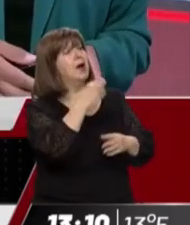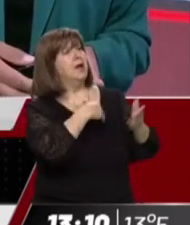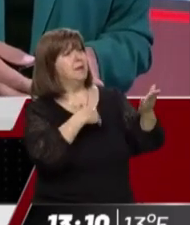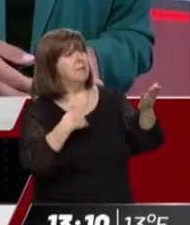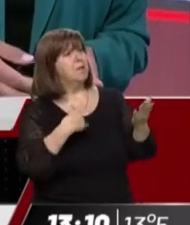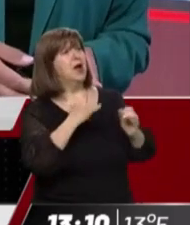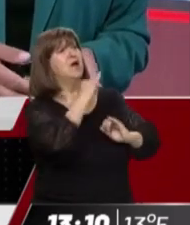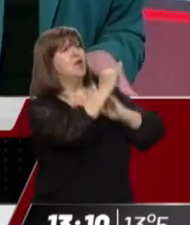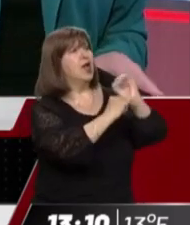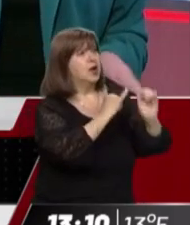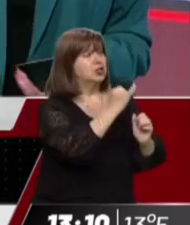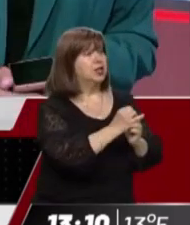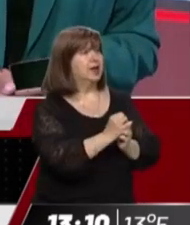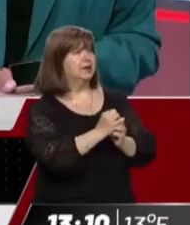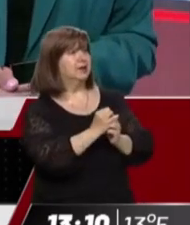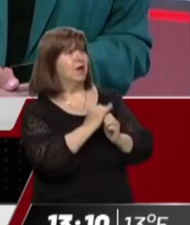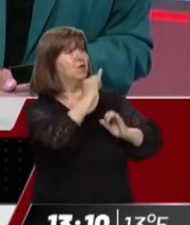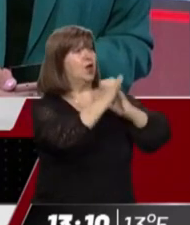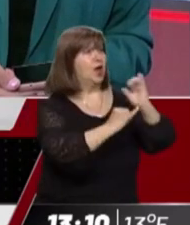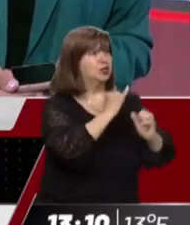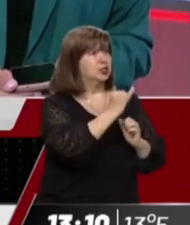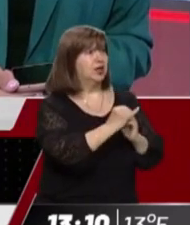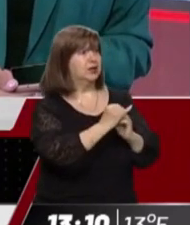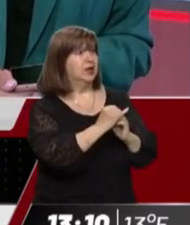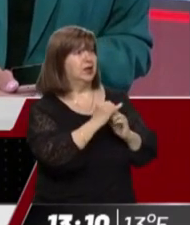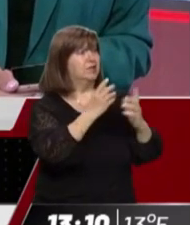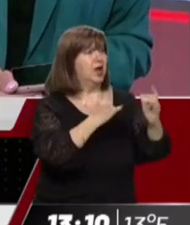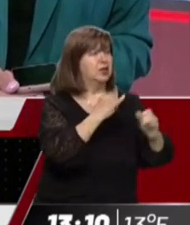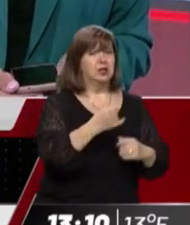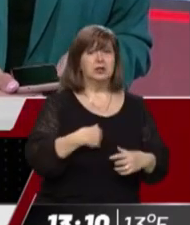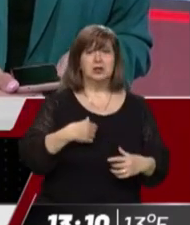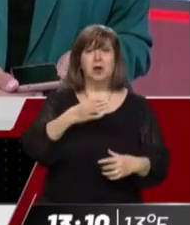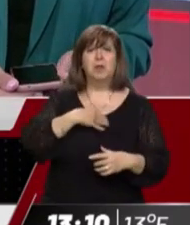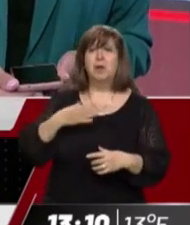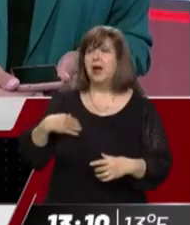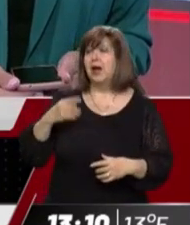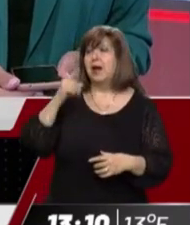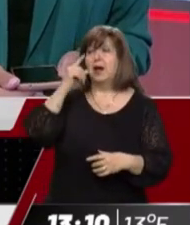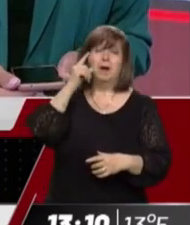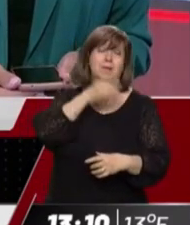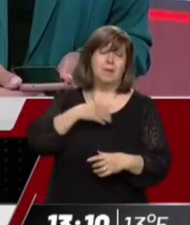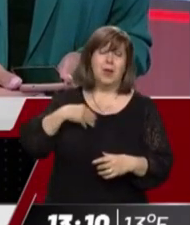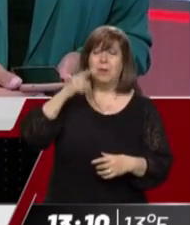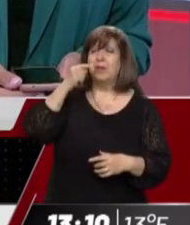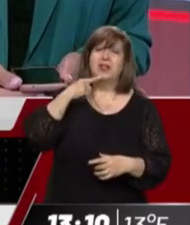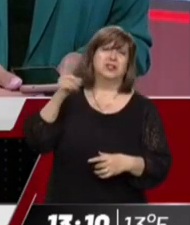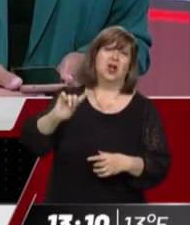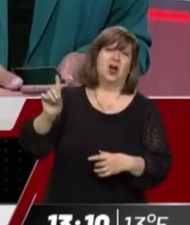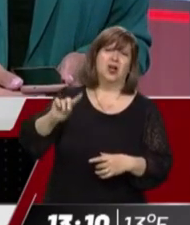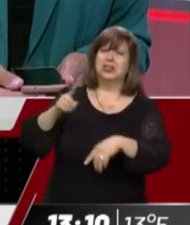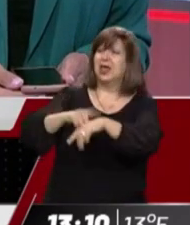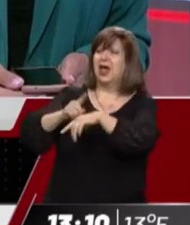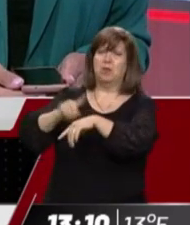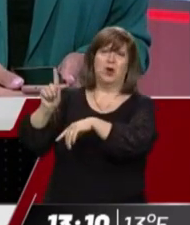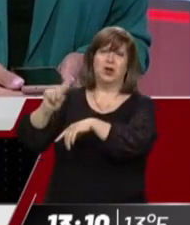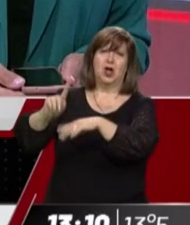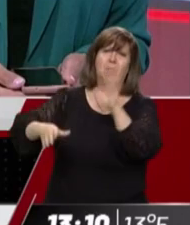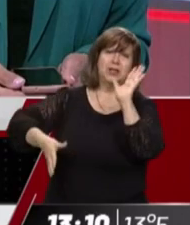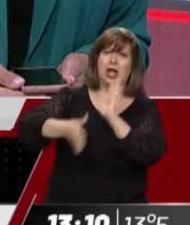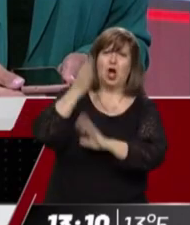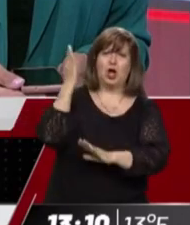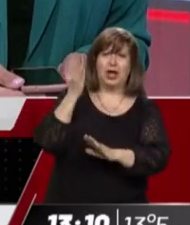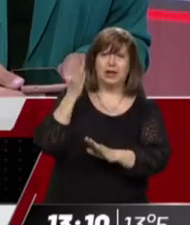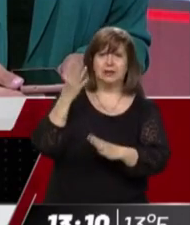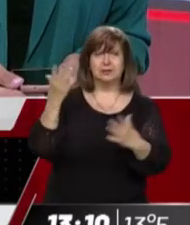alguna manera. Hay que sembrar para generar esa confianza también. Claro, totalmente. Marce, en algún momento el doctor Saraco